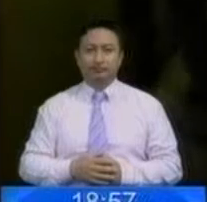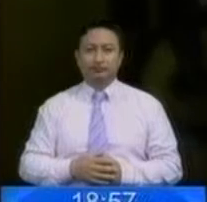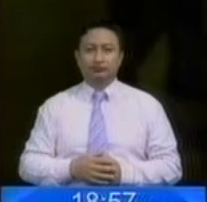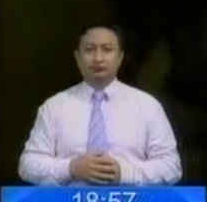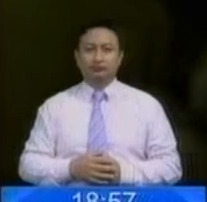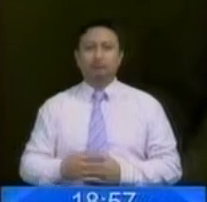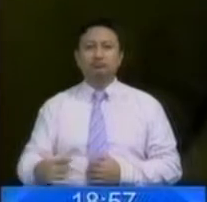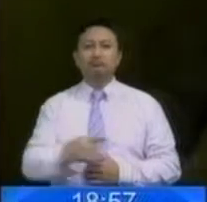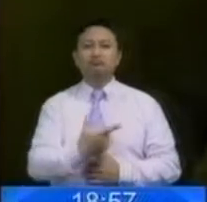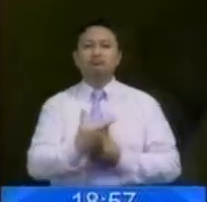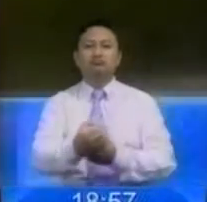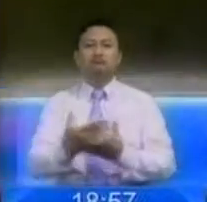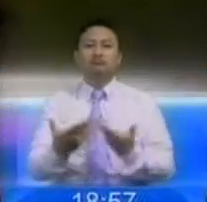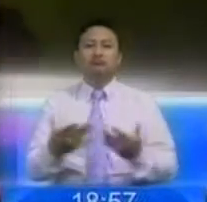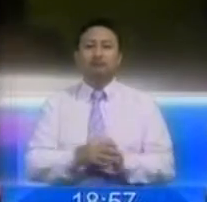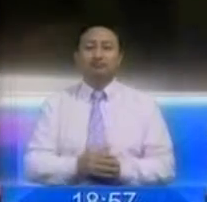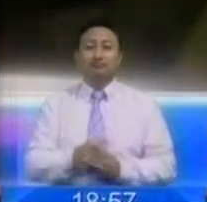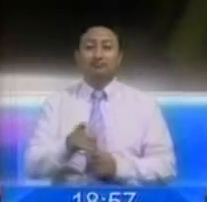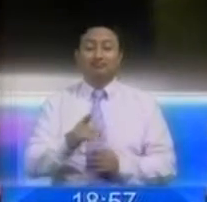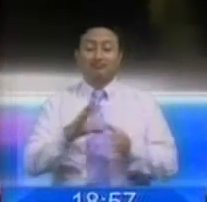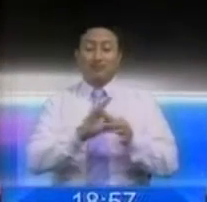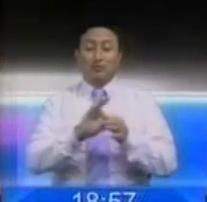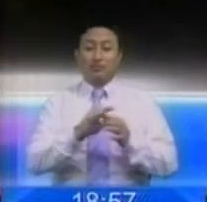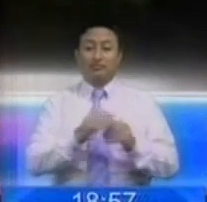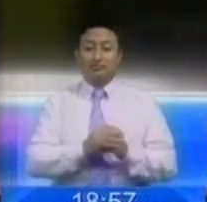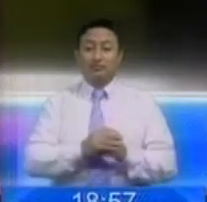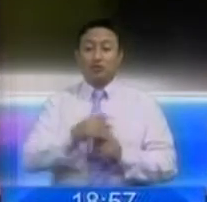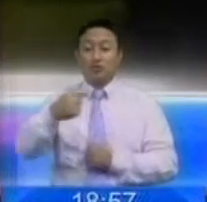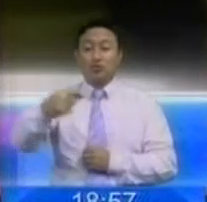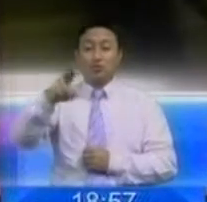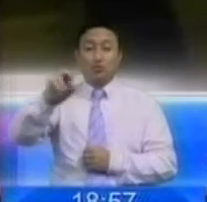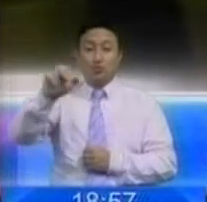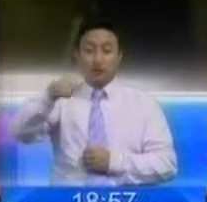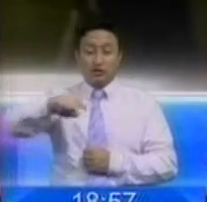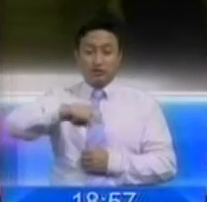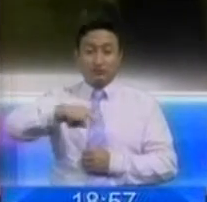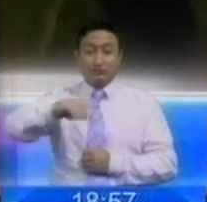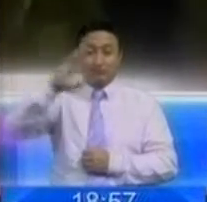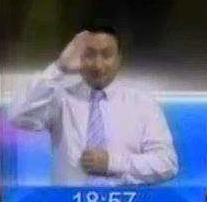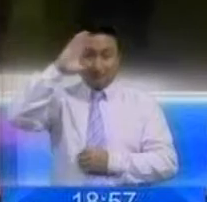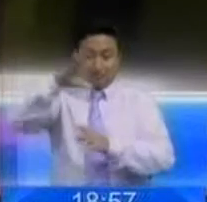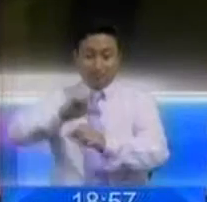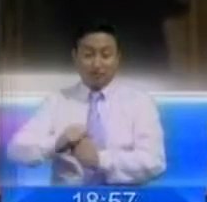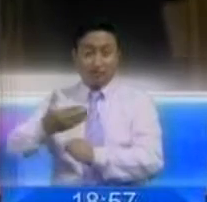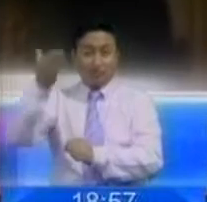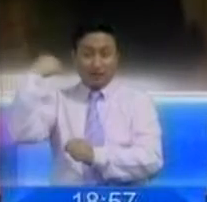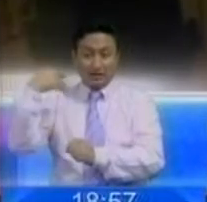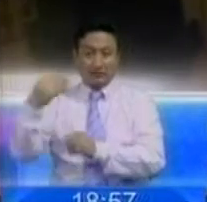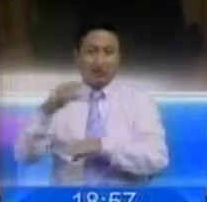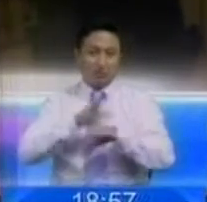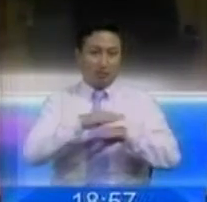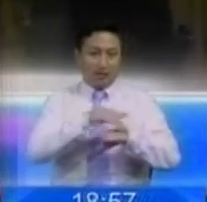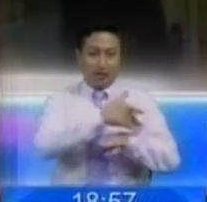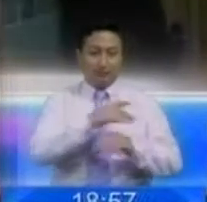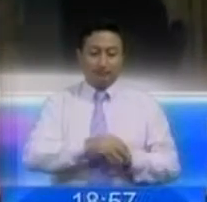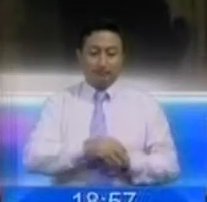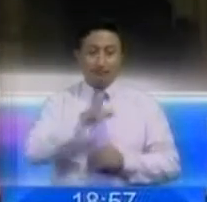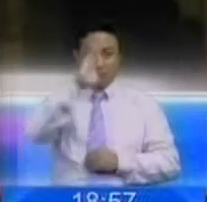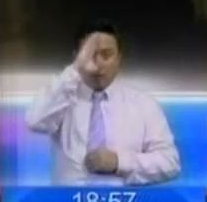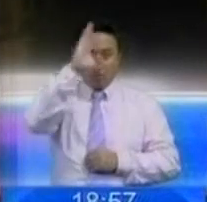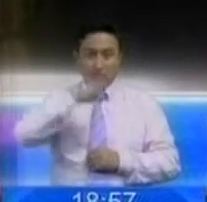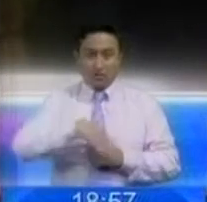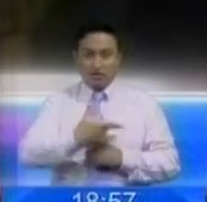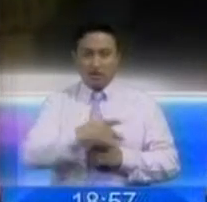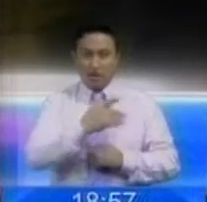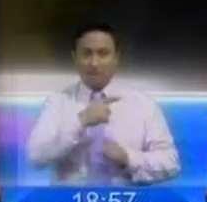hilo de la investigación le habría entregado un colaborador de alias Guacho detenido por la fuerza pública meses atrás. Unidades especiales de la policía